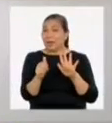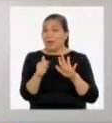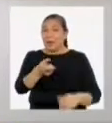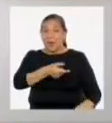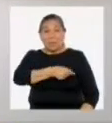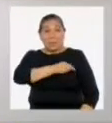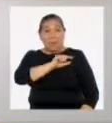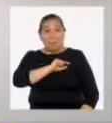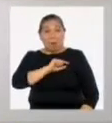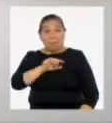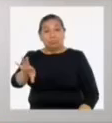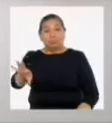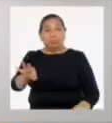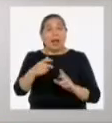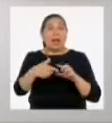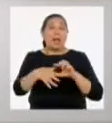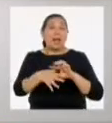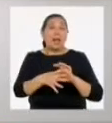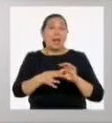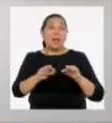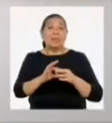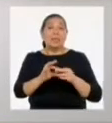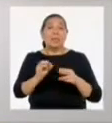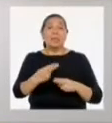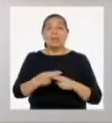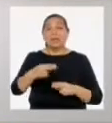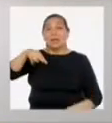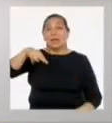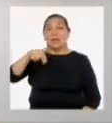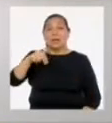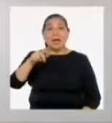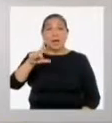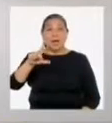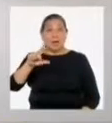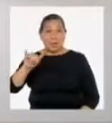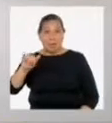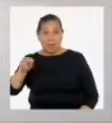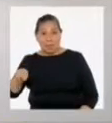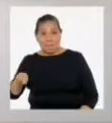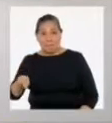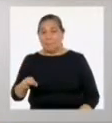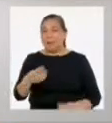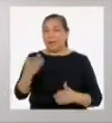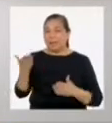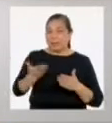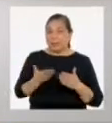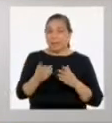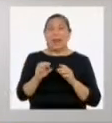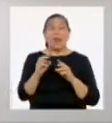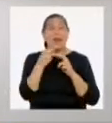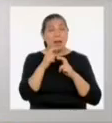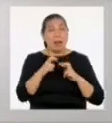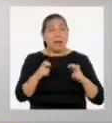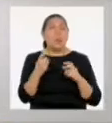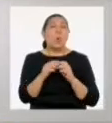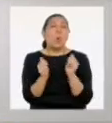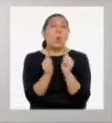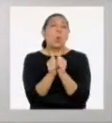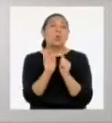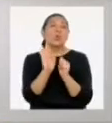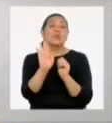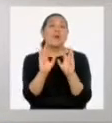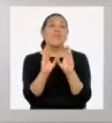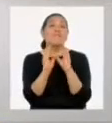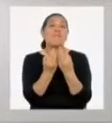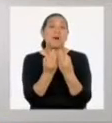los españoles recogieron la leyenda de Nailam, personaje mítico que arribó a las costas de Lambayeque junto